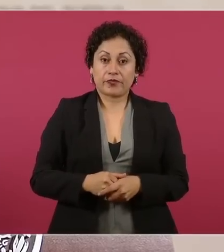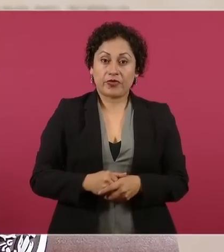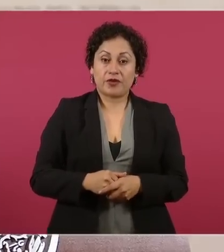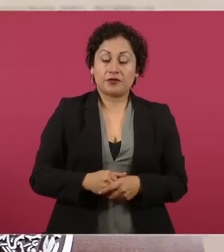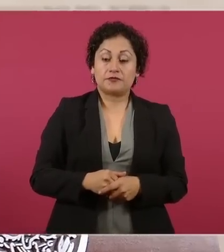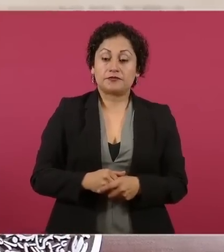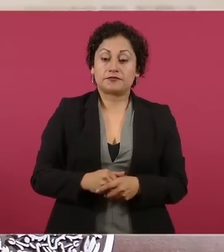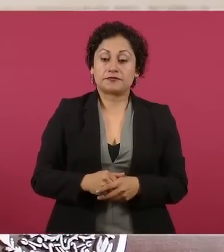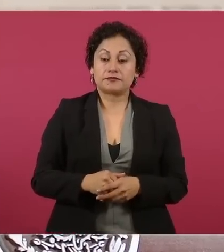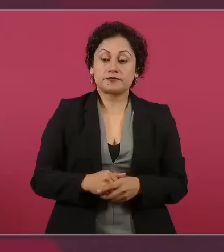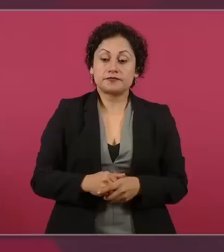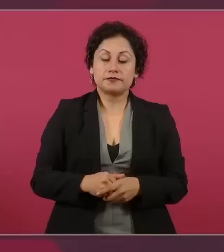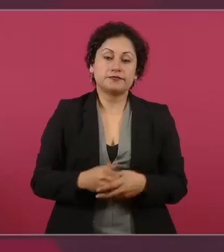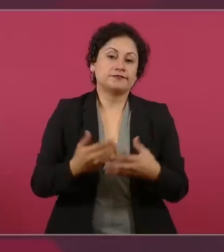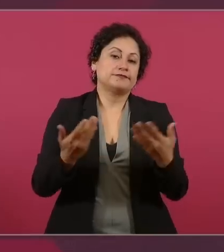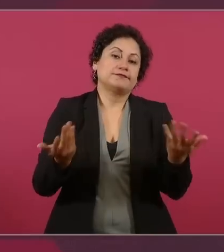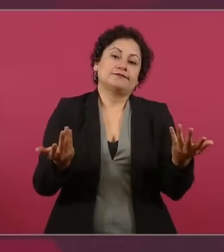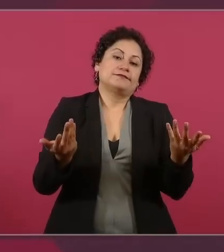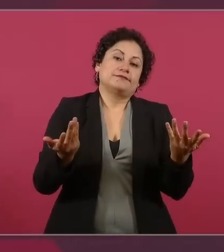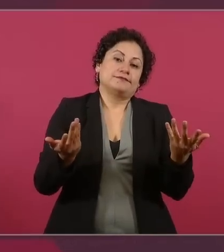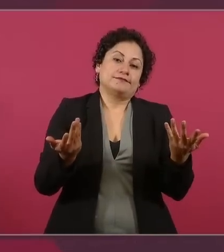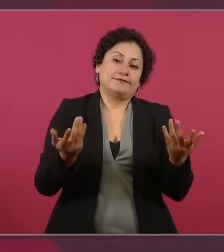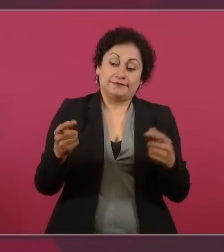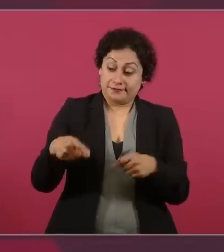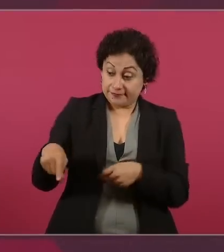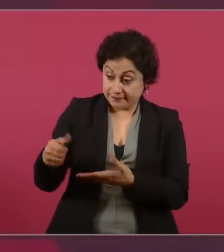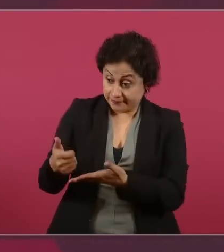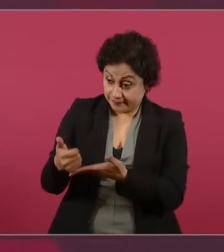Menos si nos favorece.